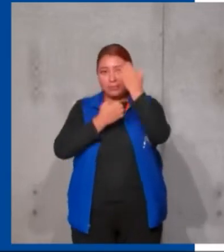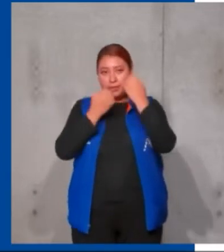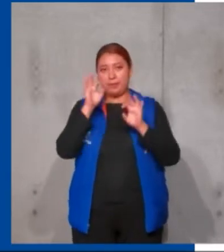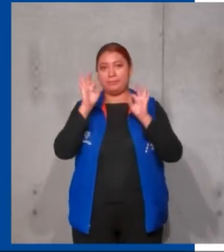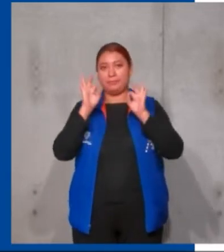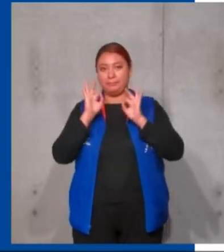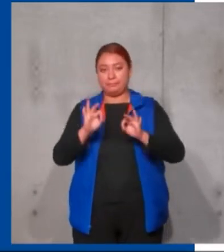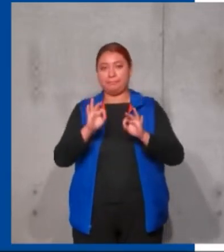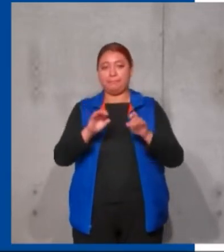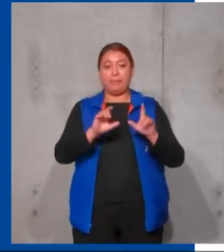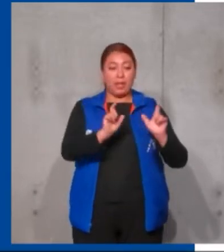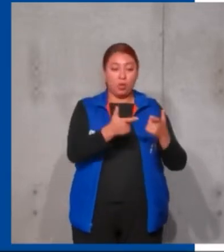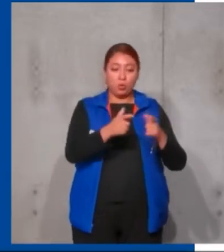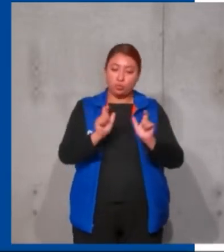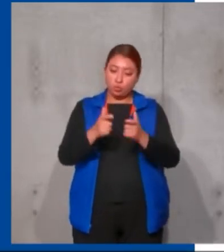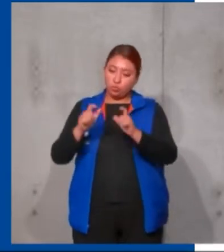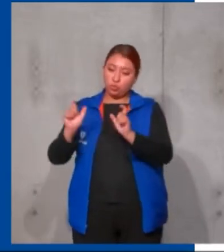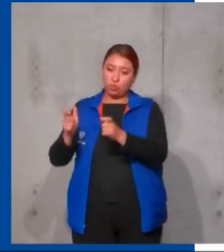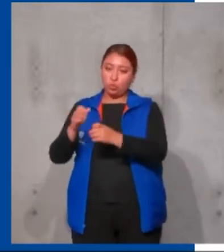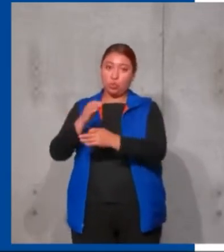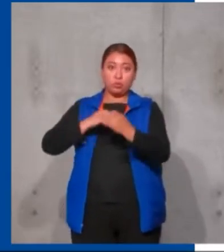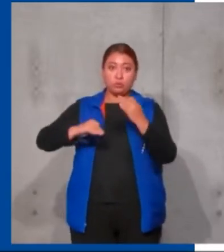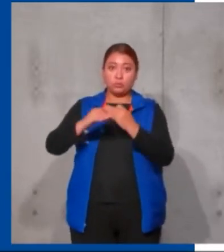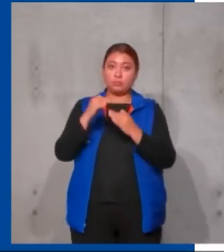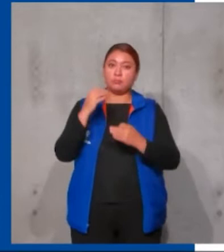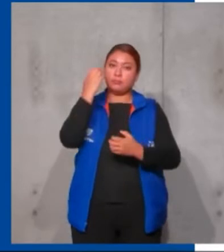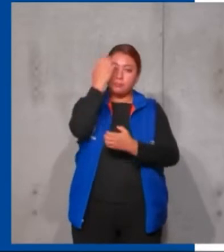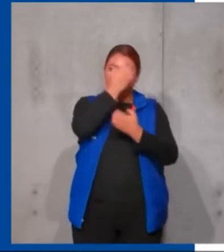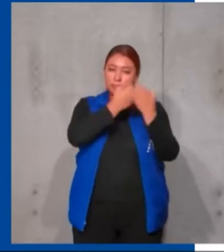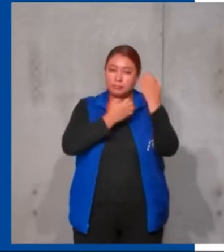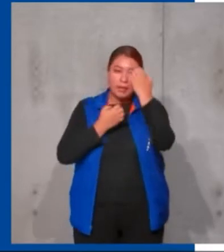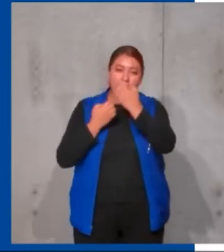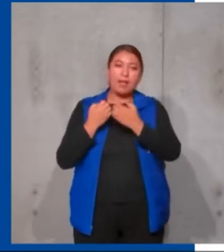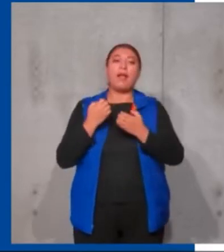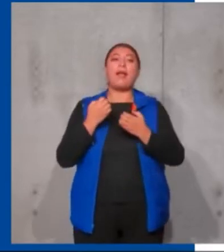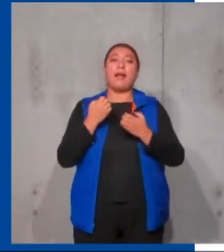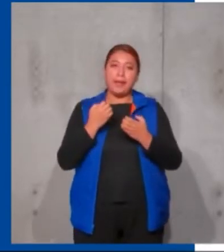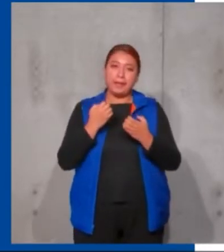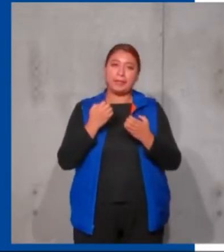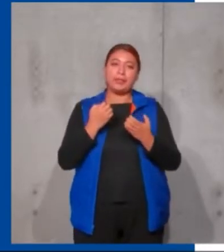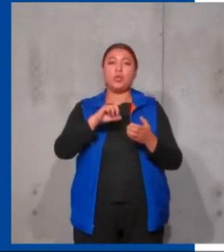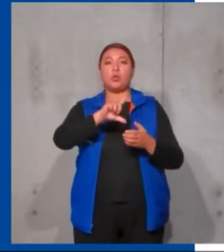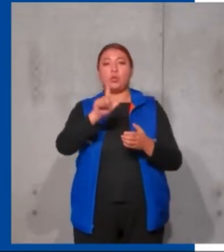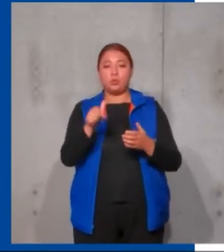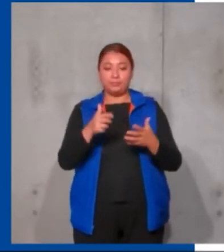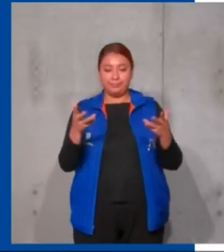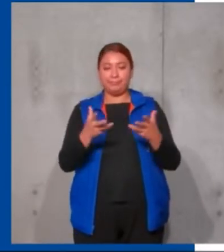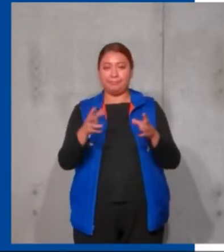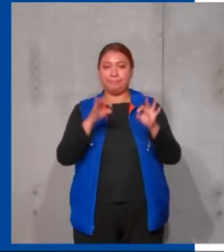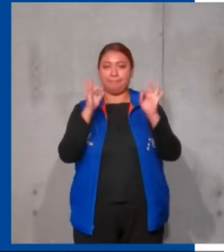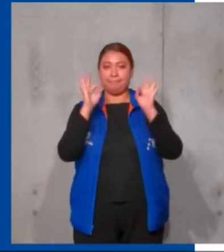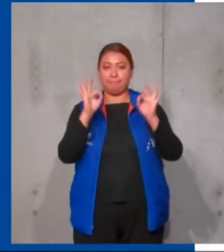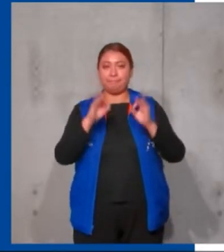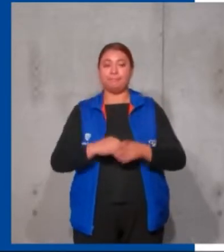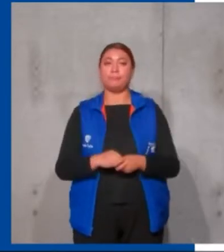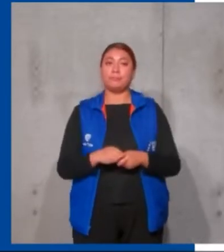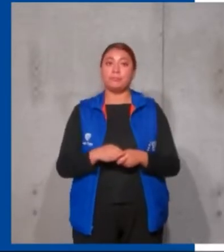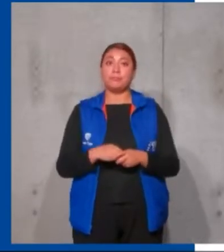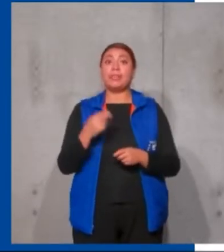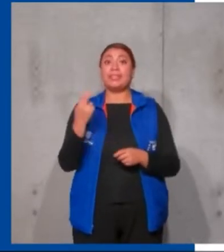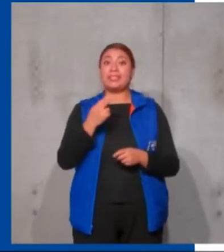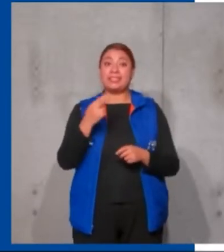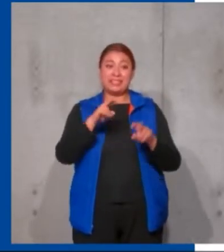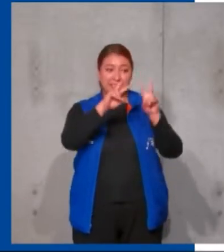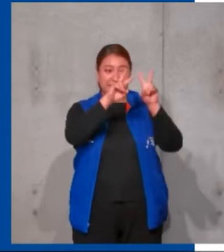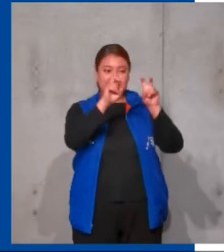consulta con cada grupo de interés y también podemos implementar métodos cualitativos. Tenemos que tener